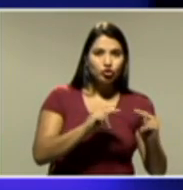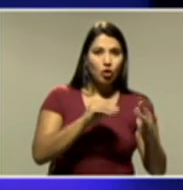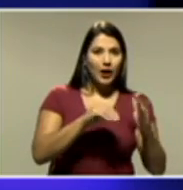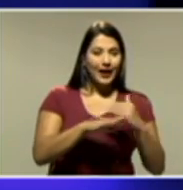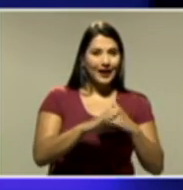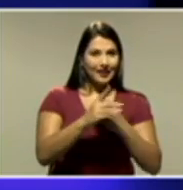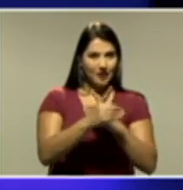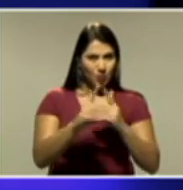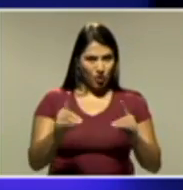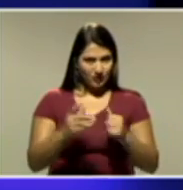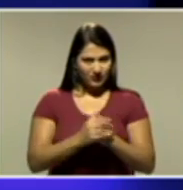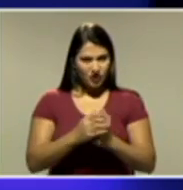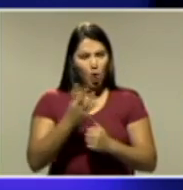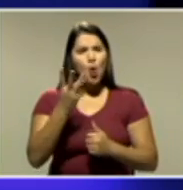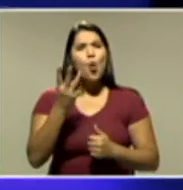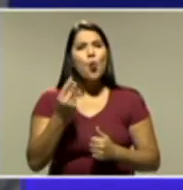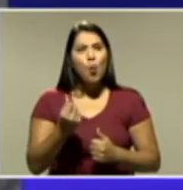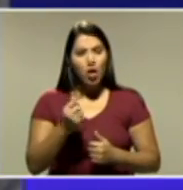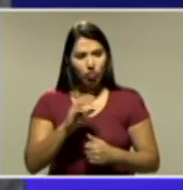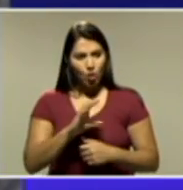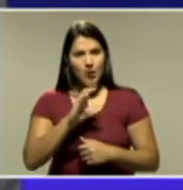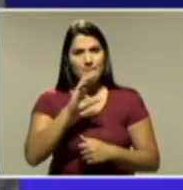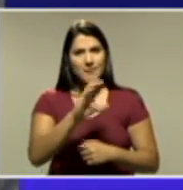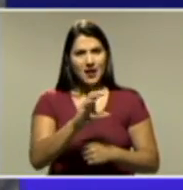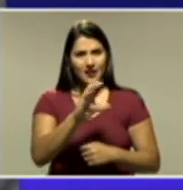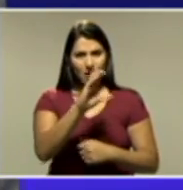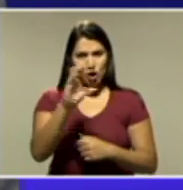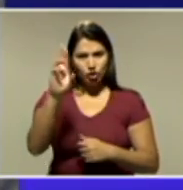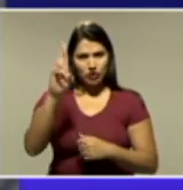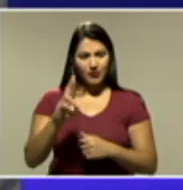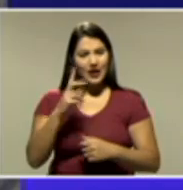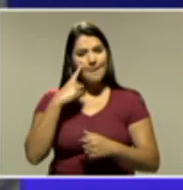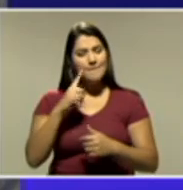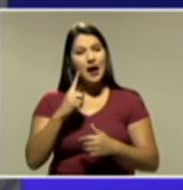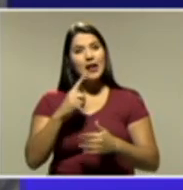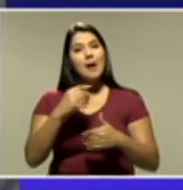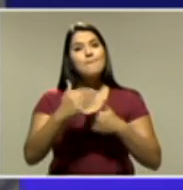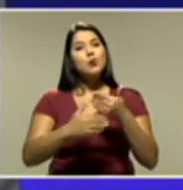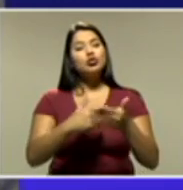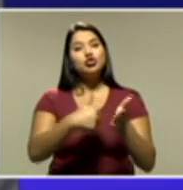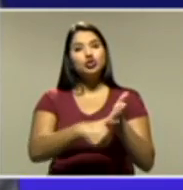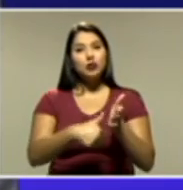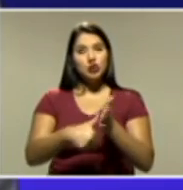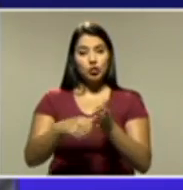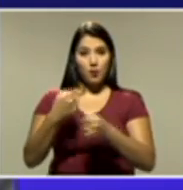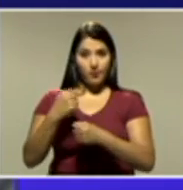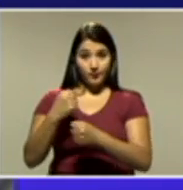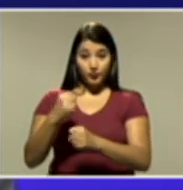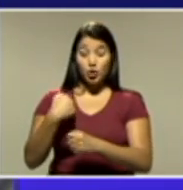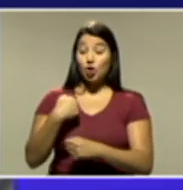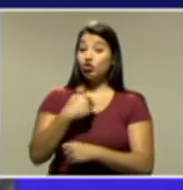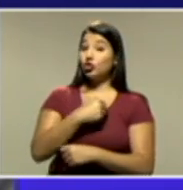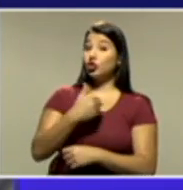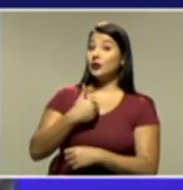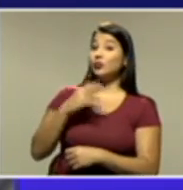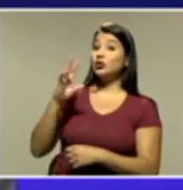estas elecciones municipales? Tenemos un presupuesto para el tribunal de 7.400 millones de